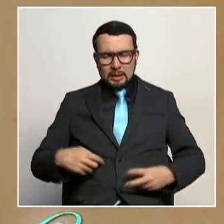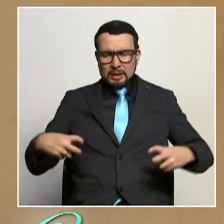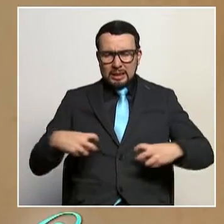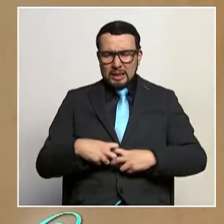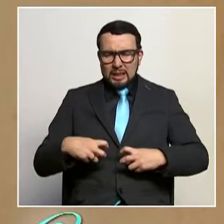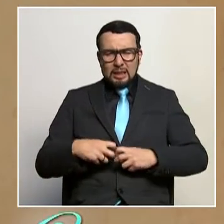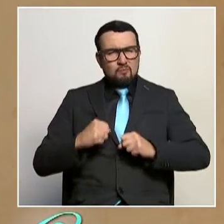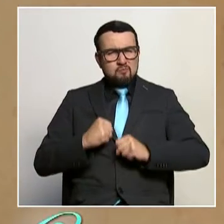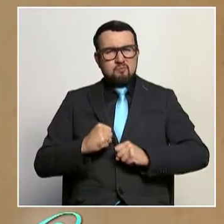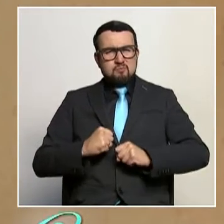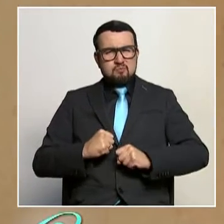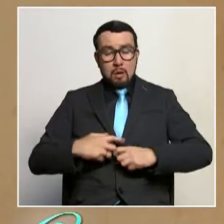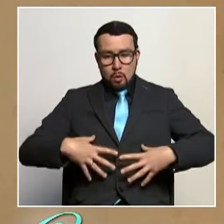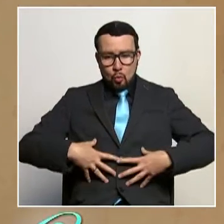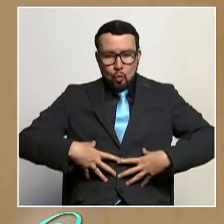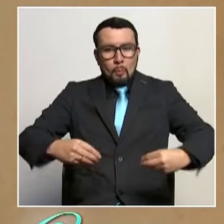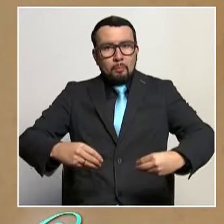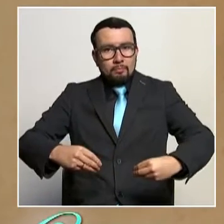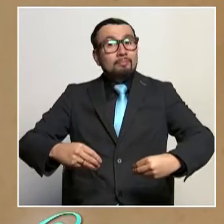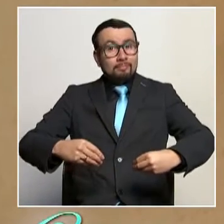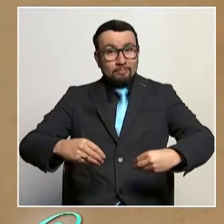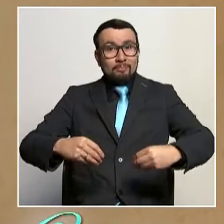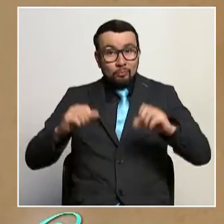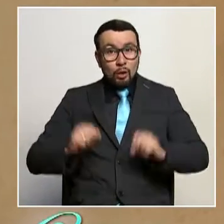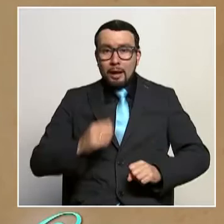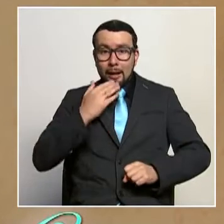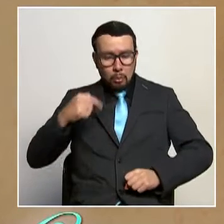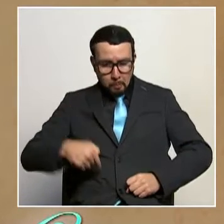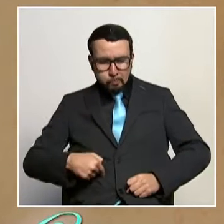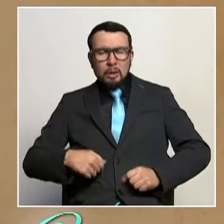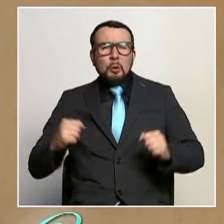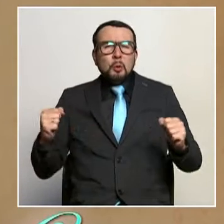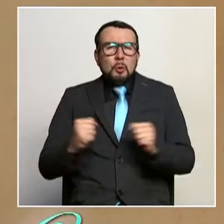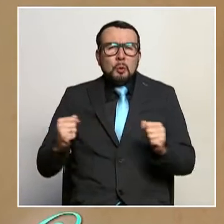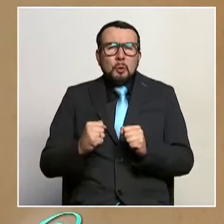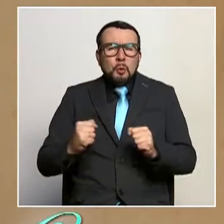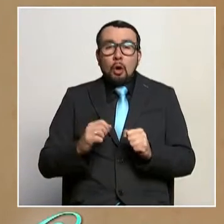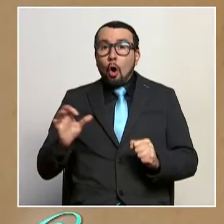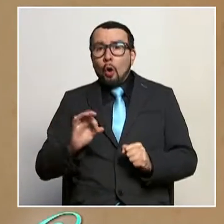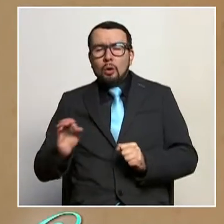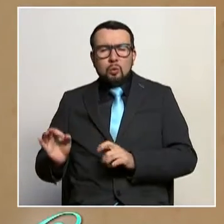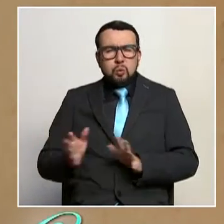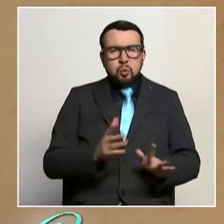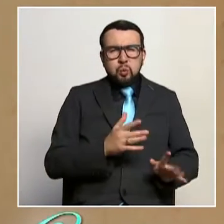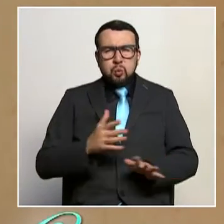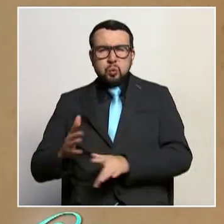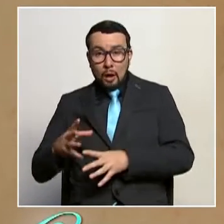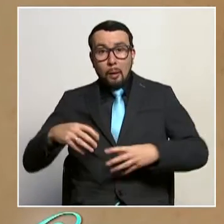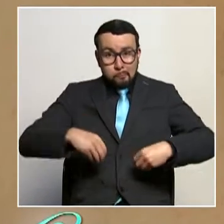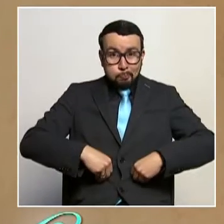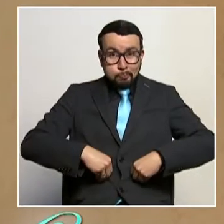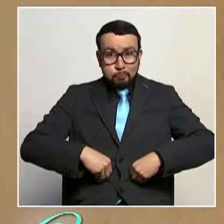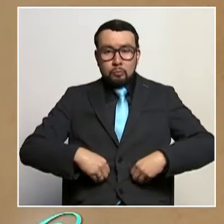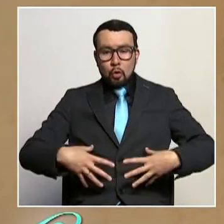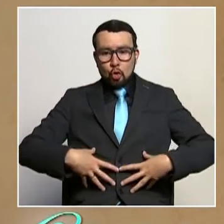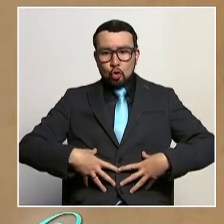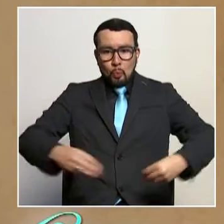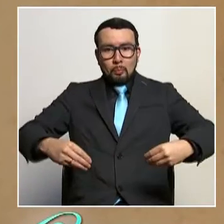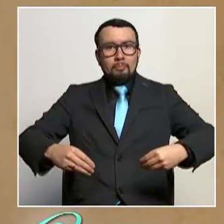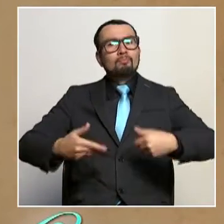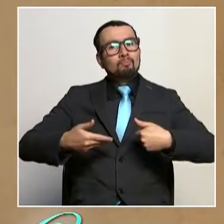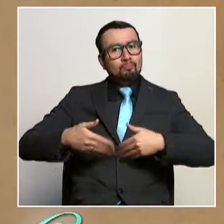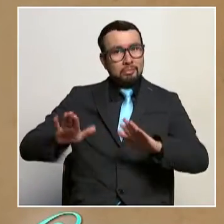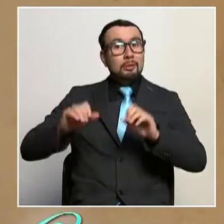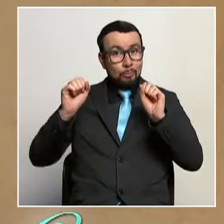están acumuladas, en este caso el frío o el viento, ¿sí? Entonces, en esta primera